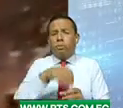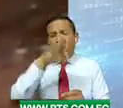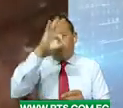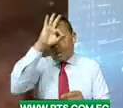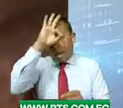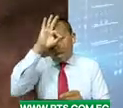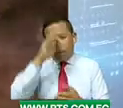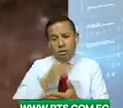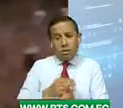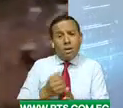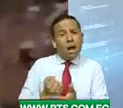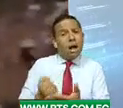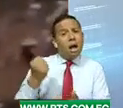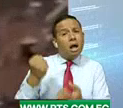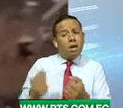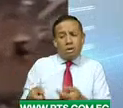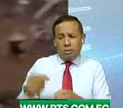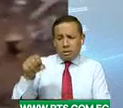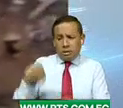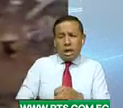en esas condiciones.